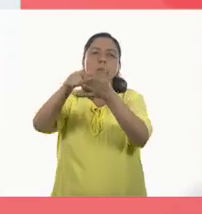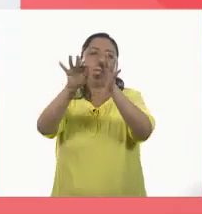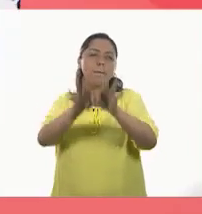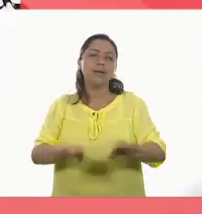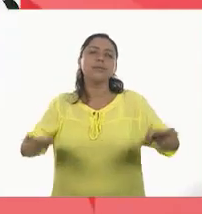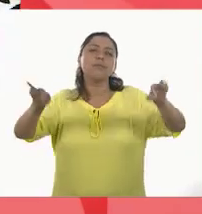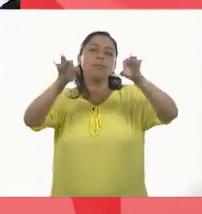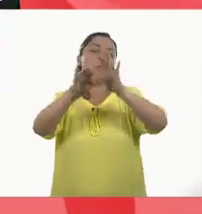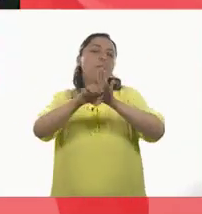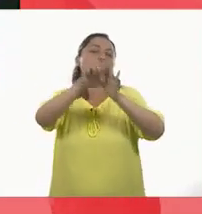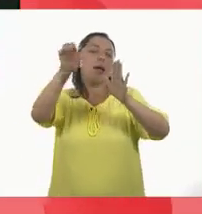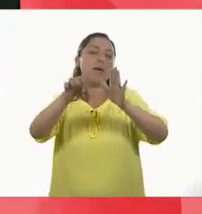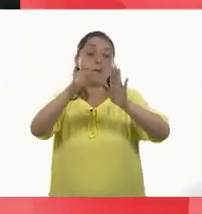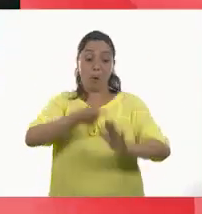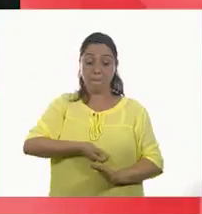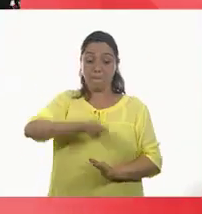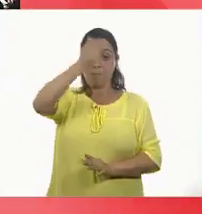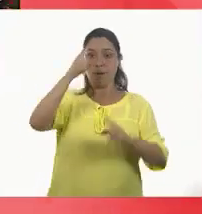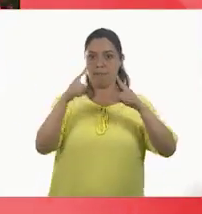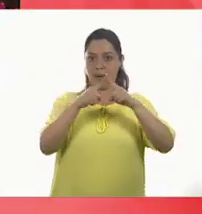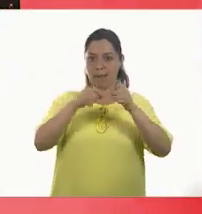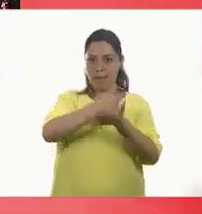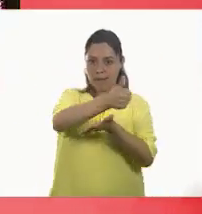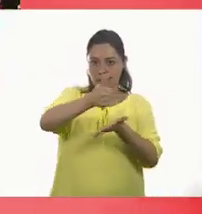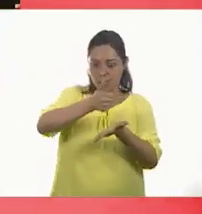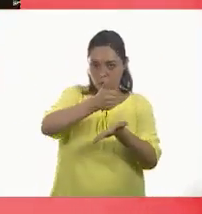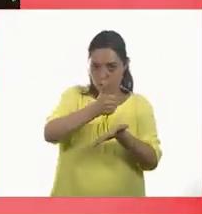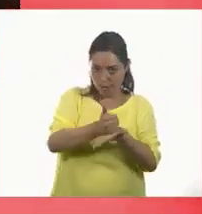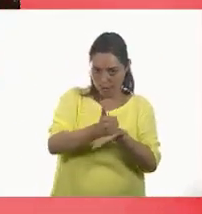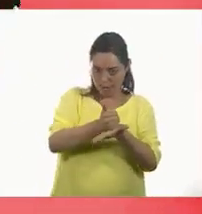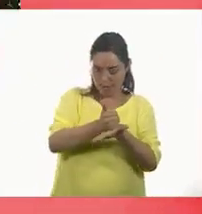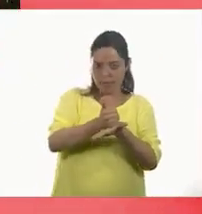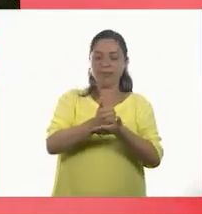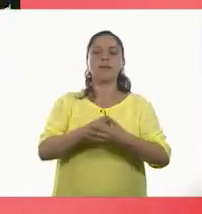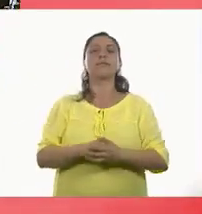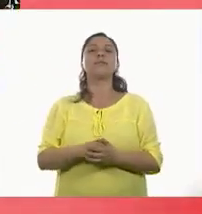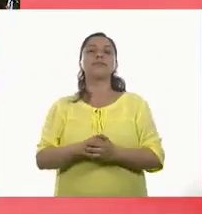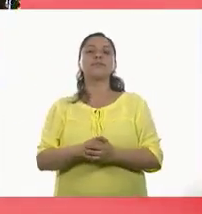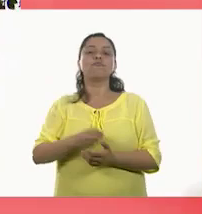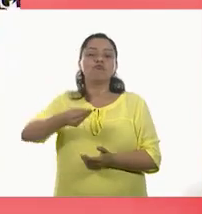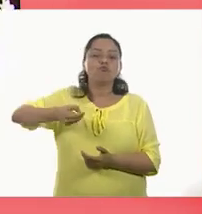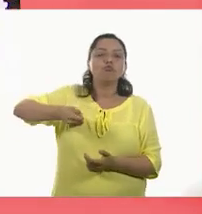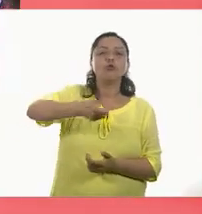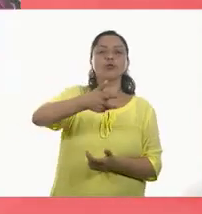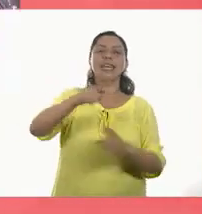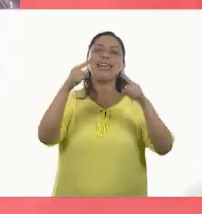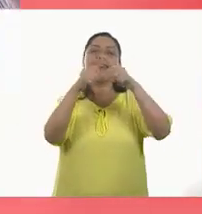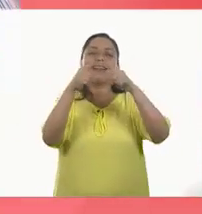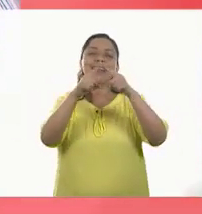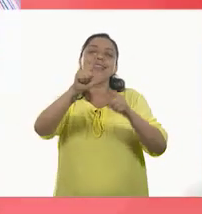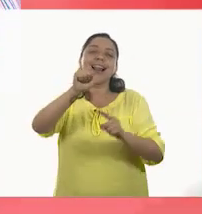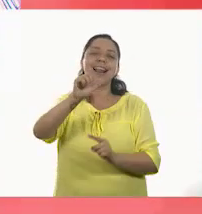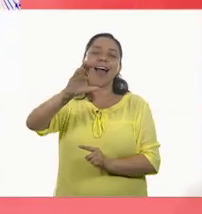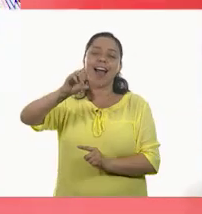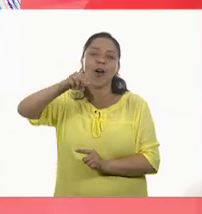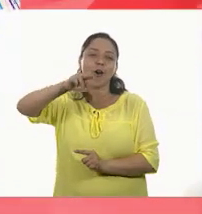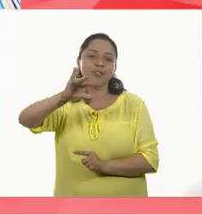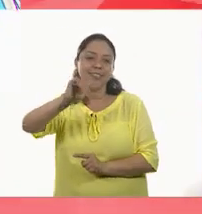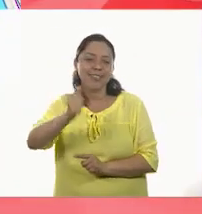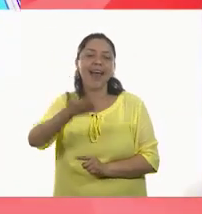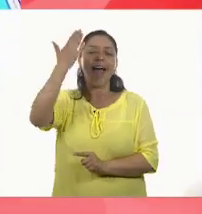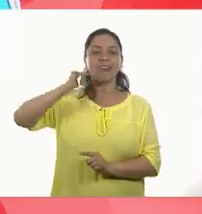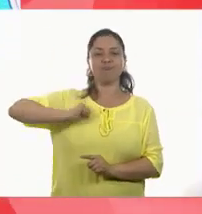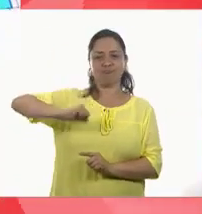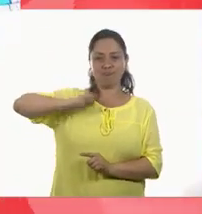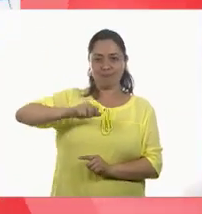la primera iglesia de esta ciudad, la Iglesia de la Concepción o La Conchita, construida en el siglo